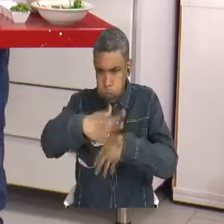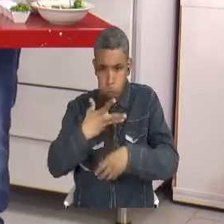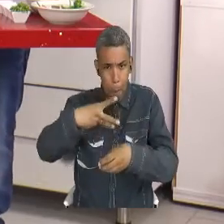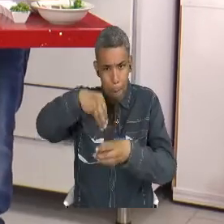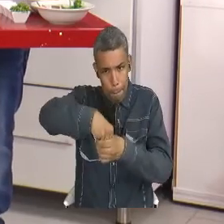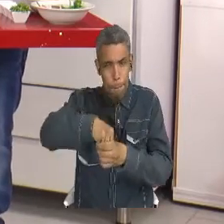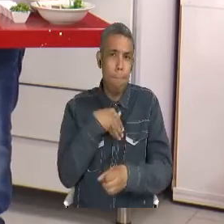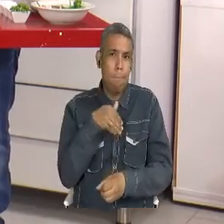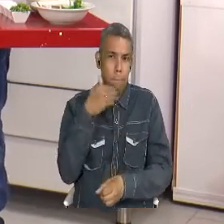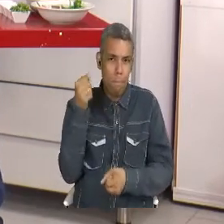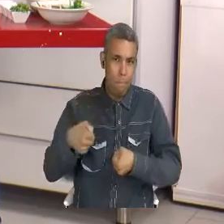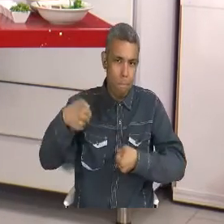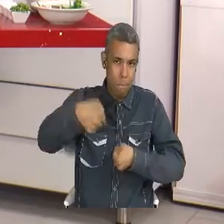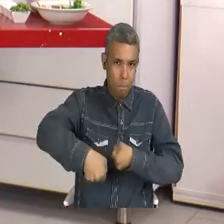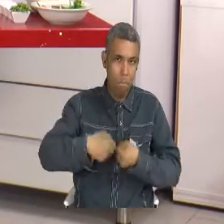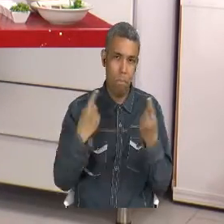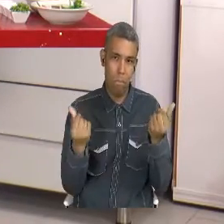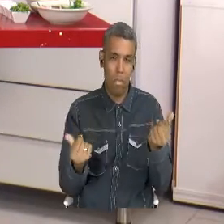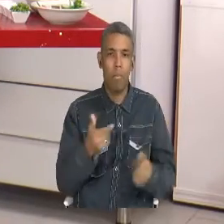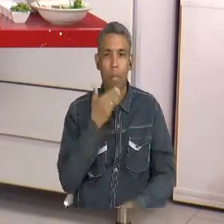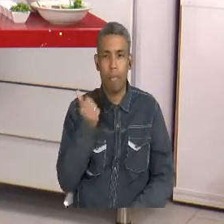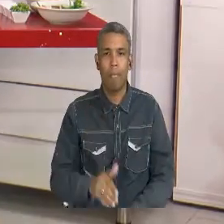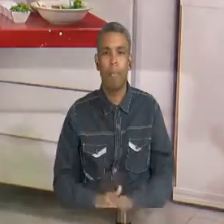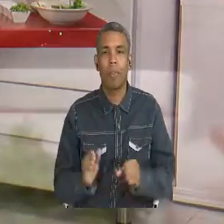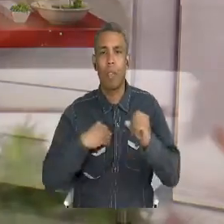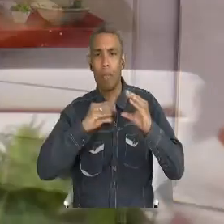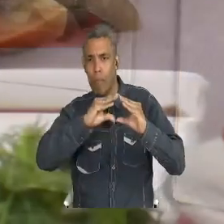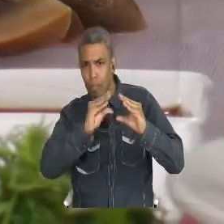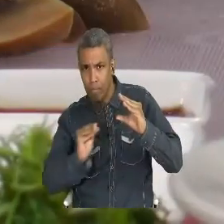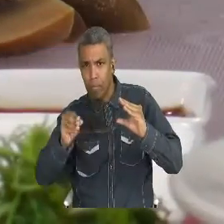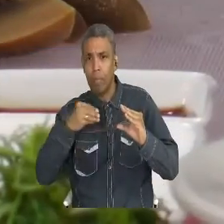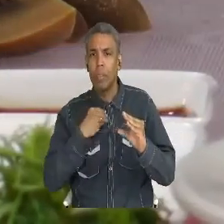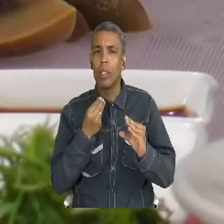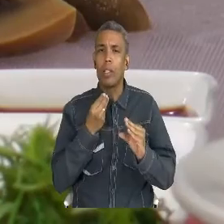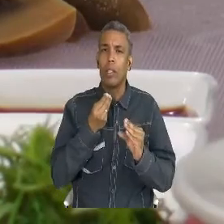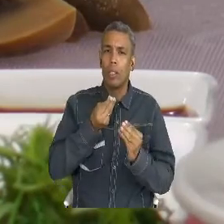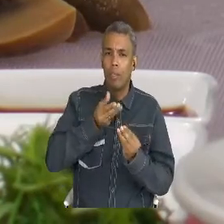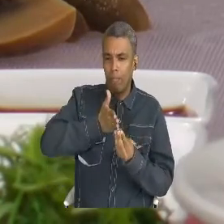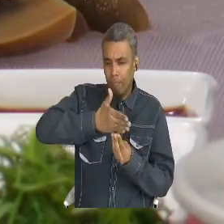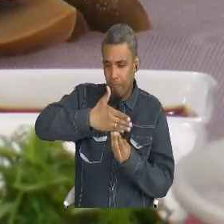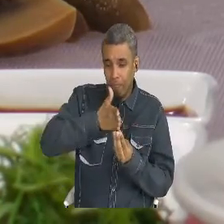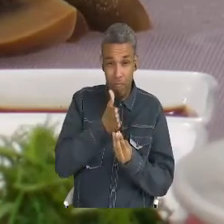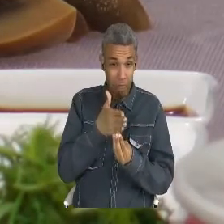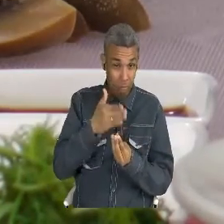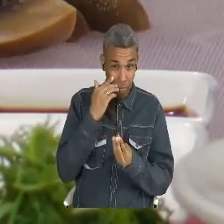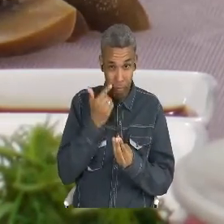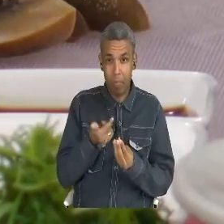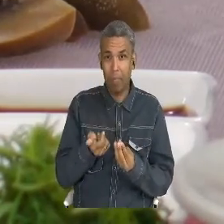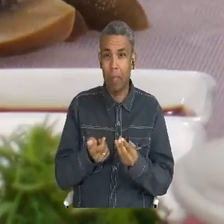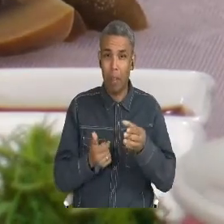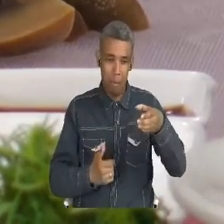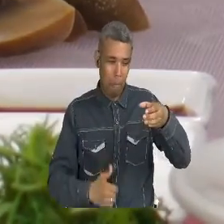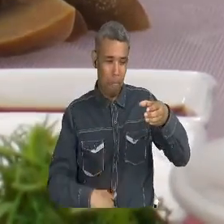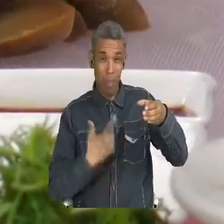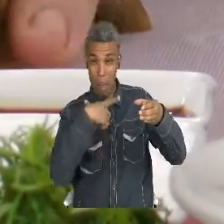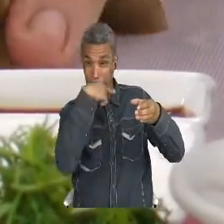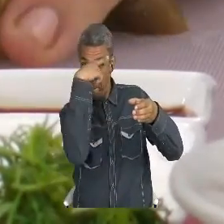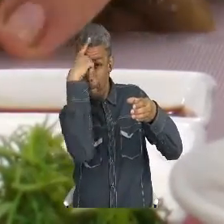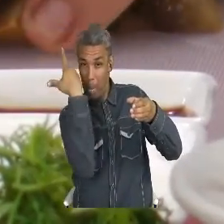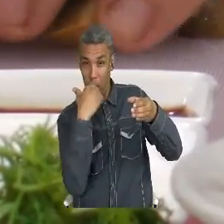una mezcla de champiñón, cebolla, pimentón, que aderezamos con salsa de tomate, azúcar y vinagre balsámico. Okay, entonces, perfecto. No sé si, Rochi, me